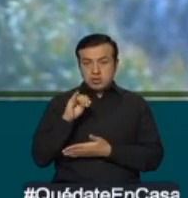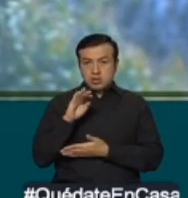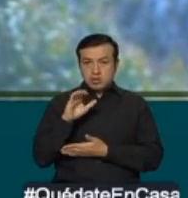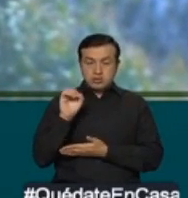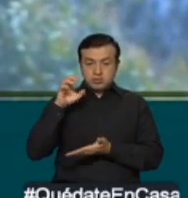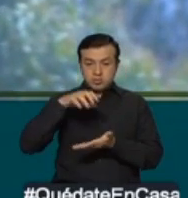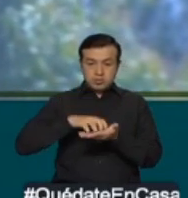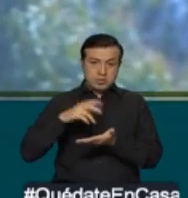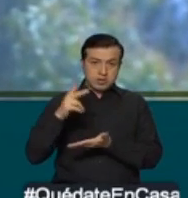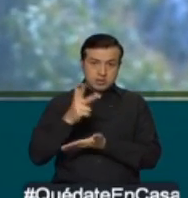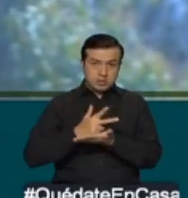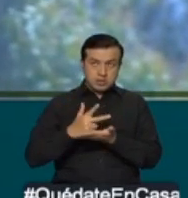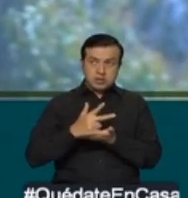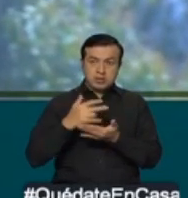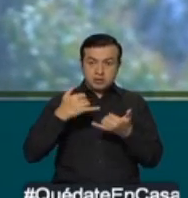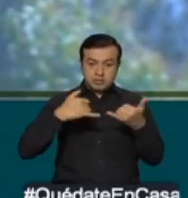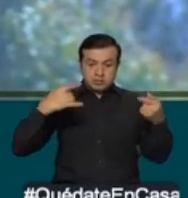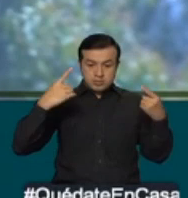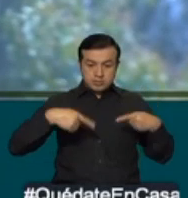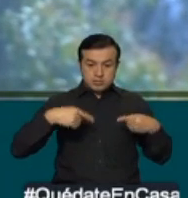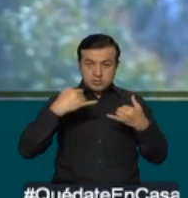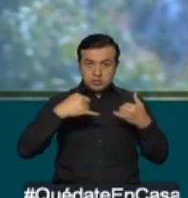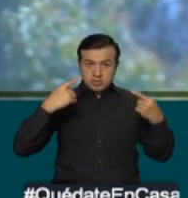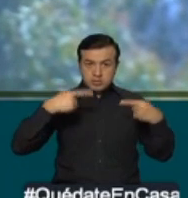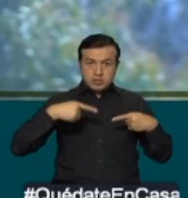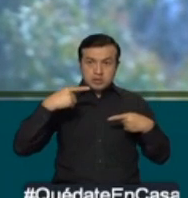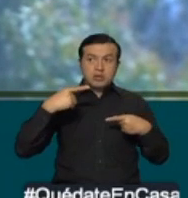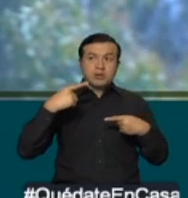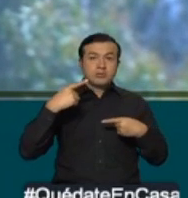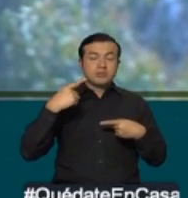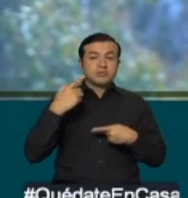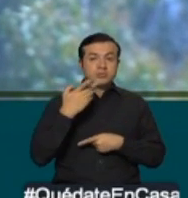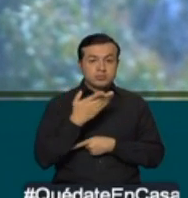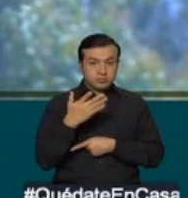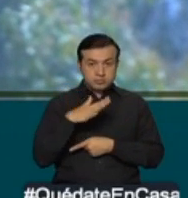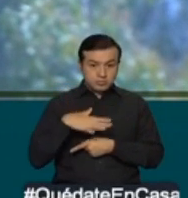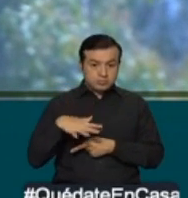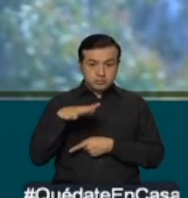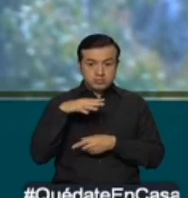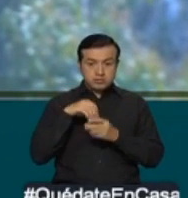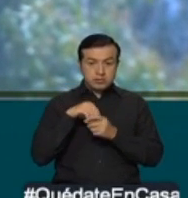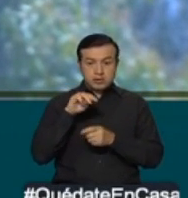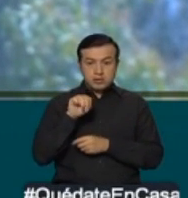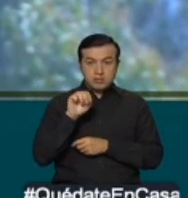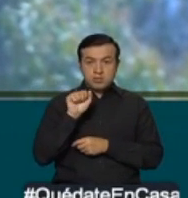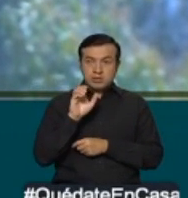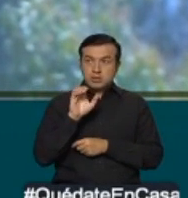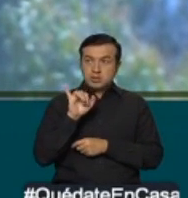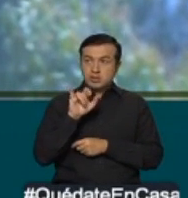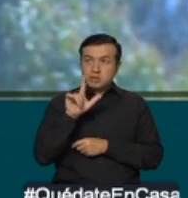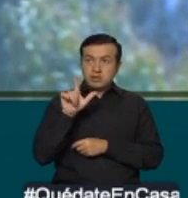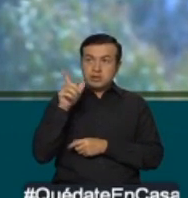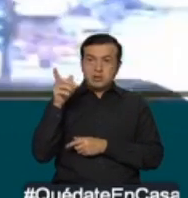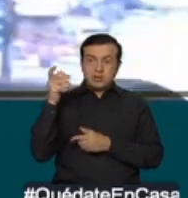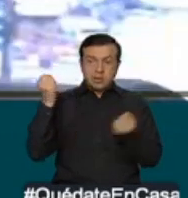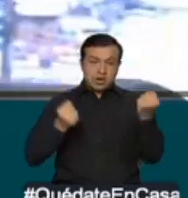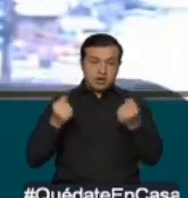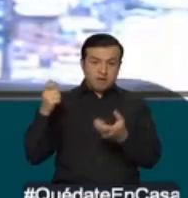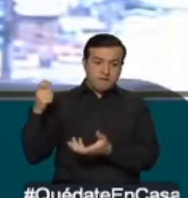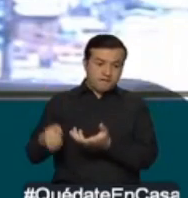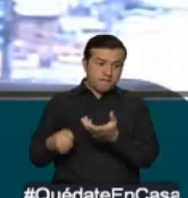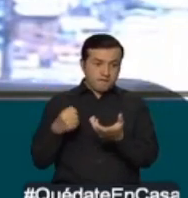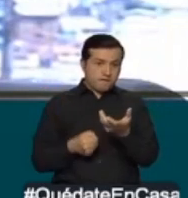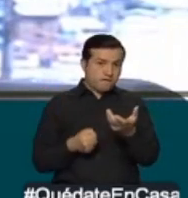provincia del carchi en el límite interprovincial de carchi con imbabura sector mascarilla se viene fumigando todo tipo de vehículo que